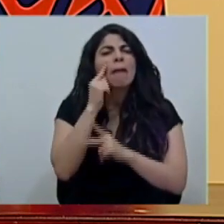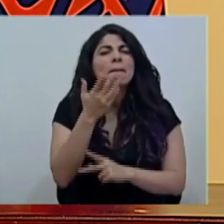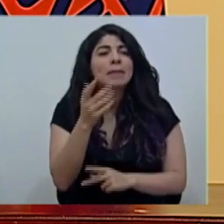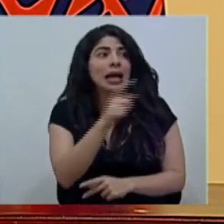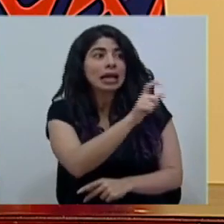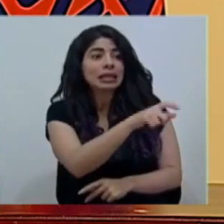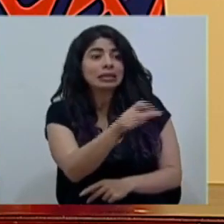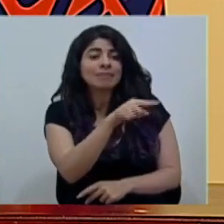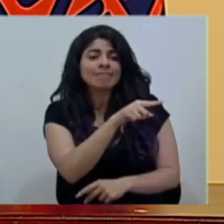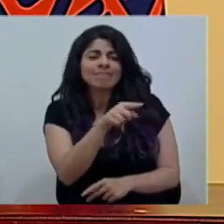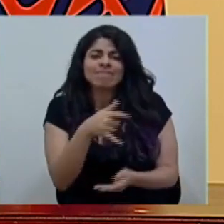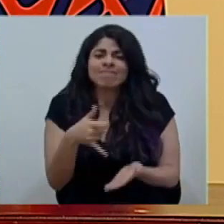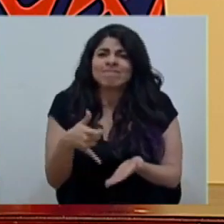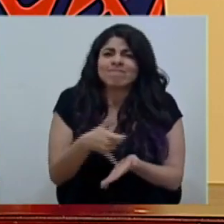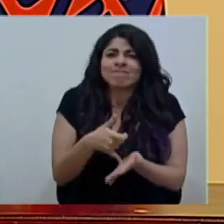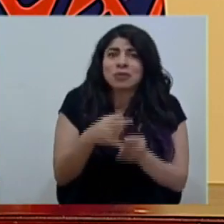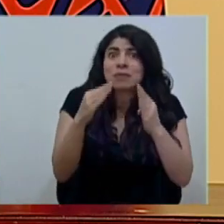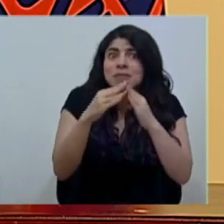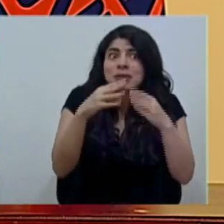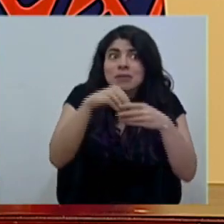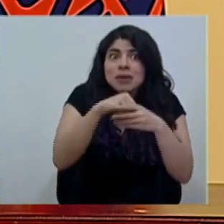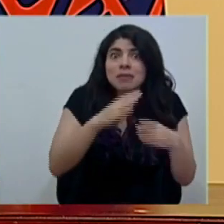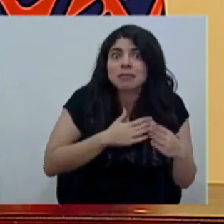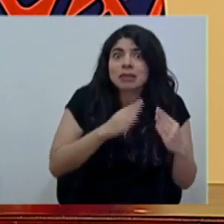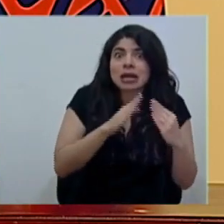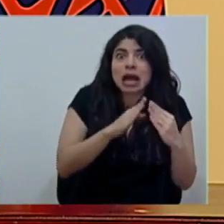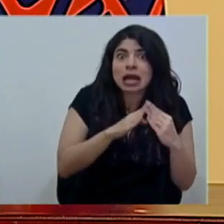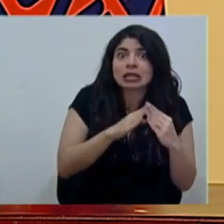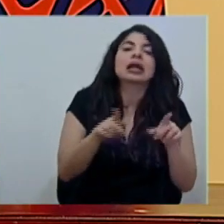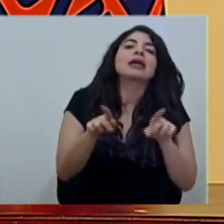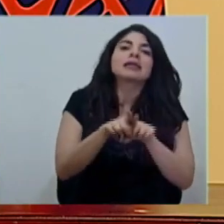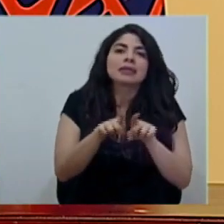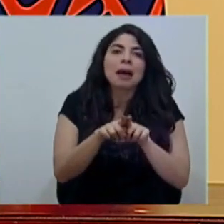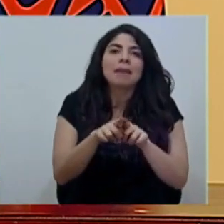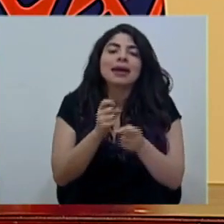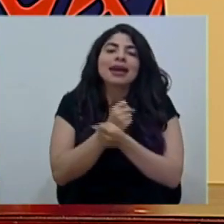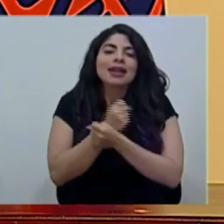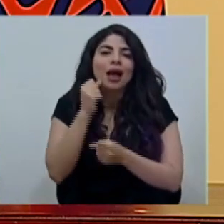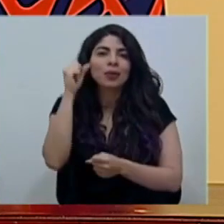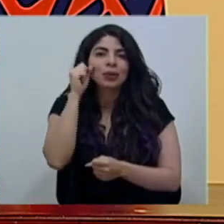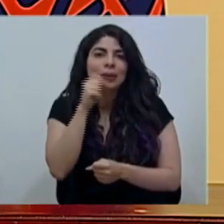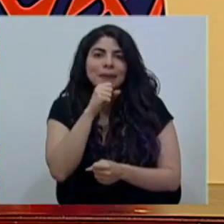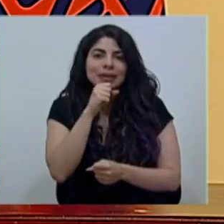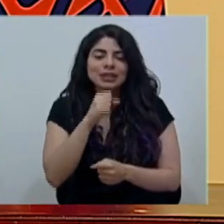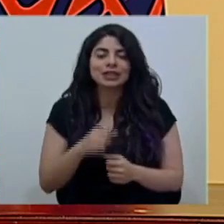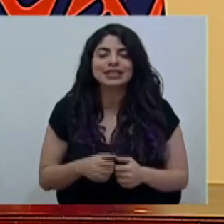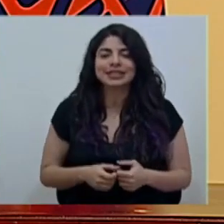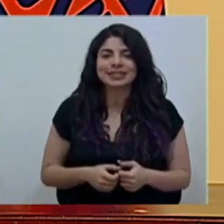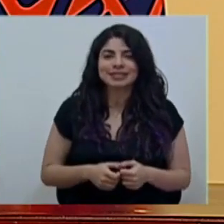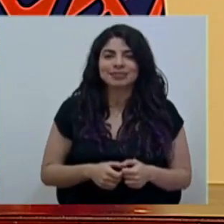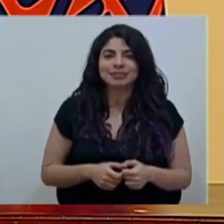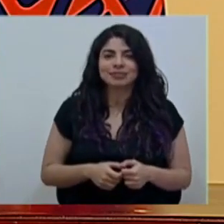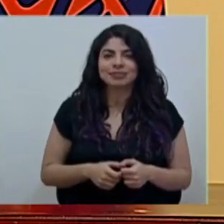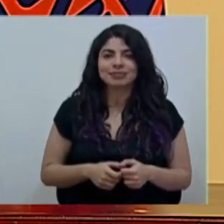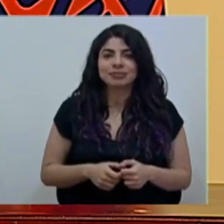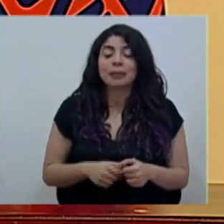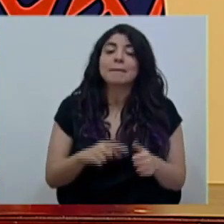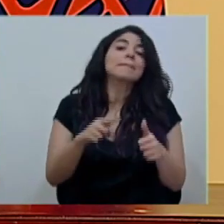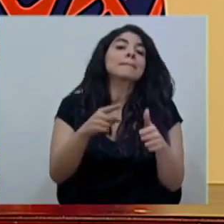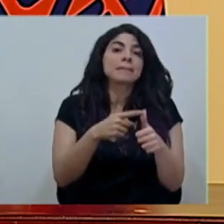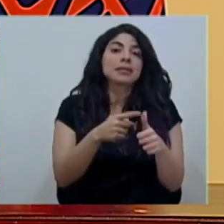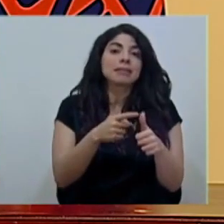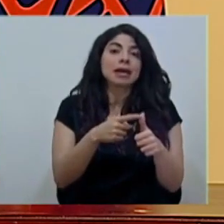más vulnerables que tenemos en nuestros hogares y, por supuesto, entre ellos a nuestros queridos adultos mayores. En